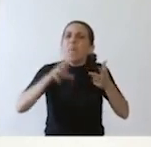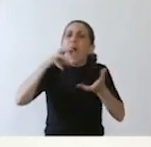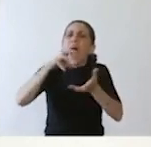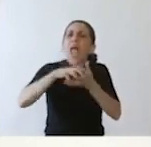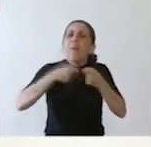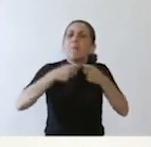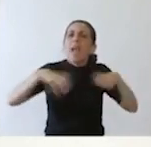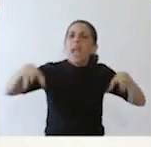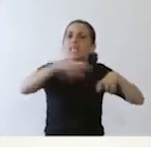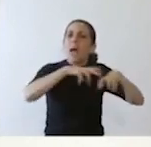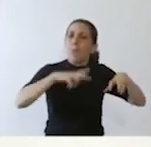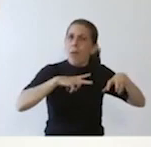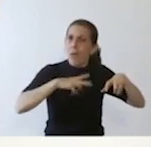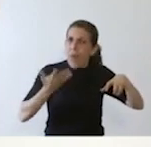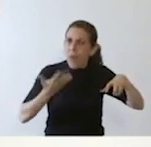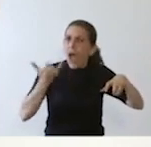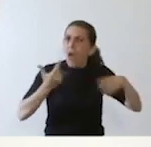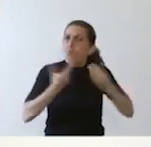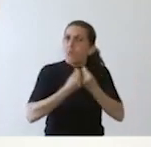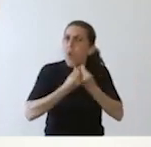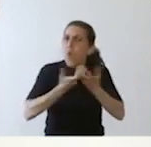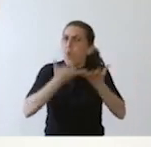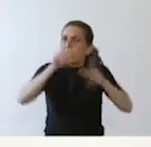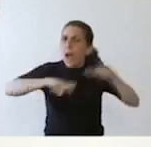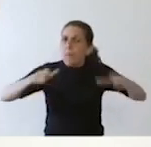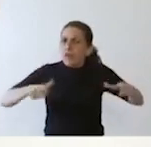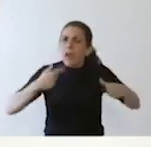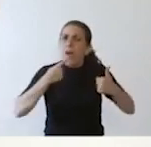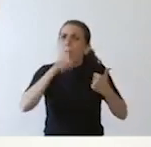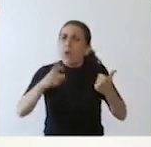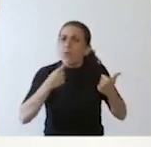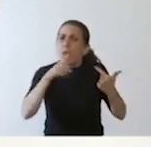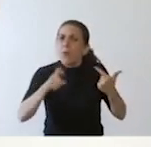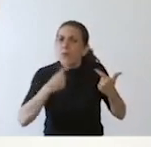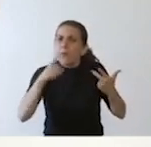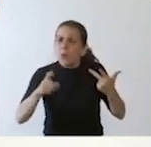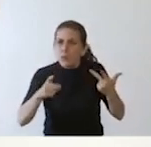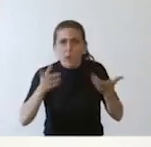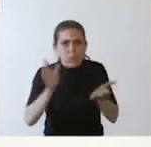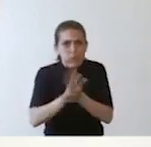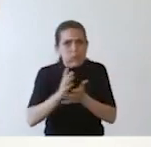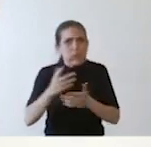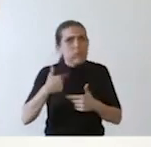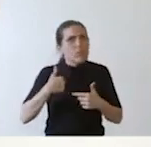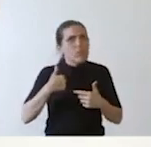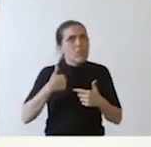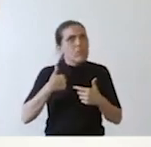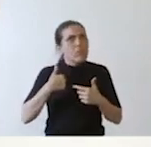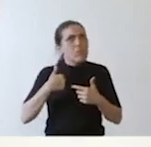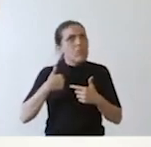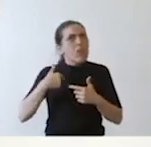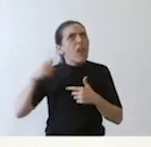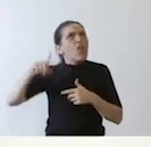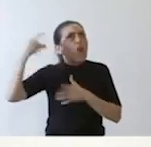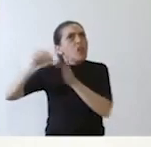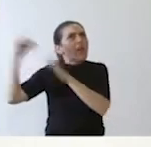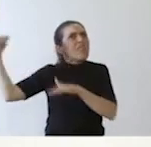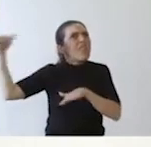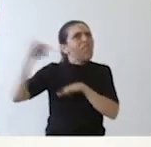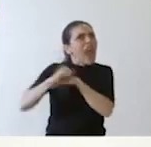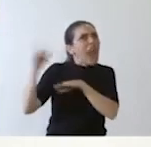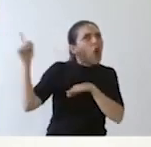privadas. Hay mucha gente que está preguntando que las obligan a ir a trabajar, aunque hayan llegado de algunos de estos